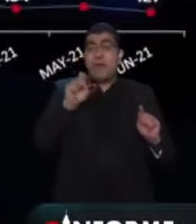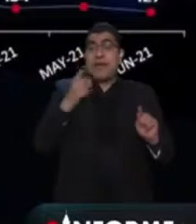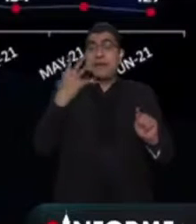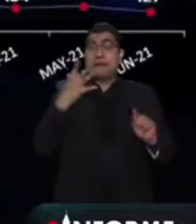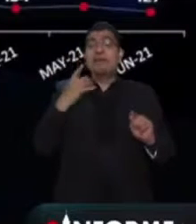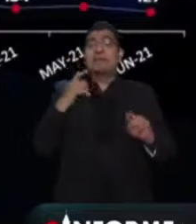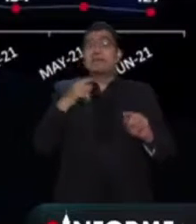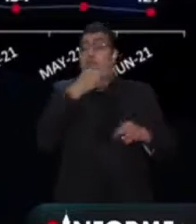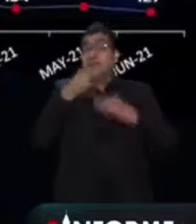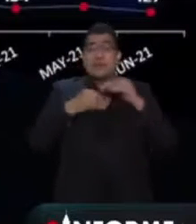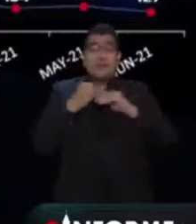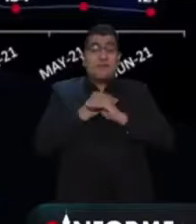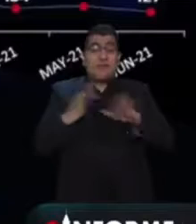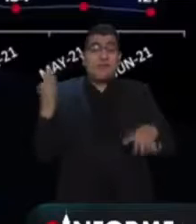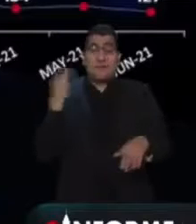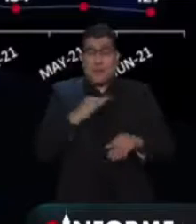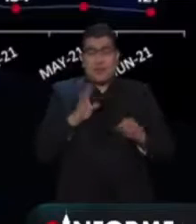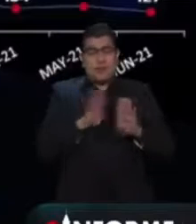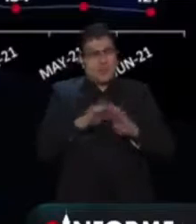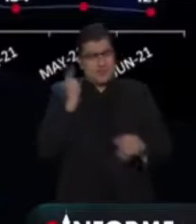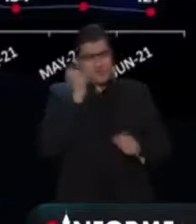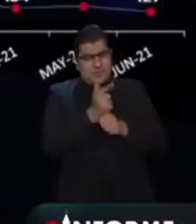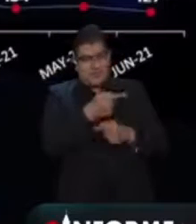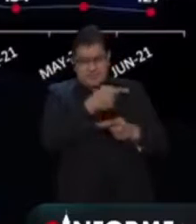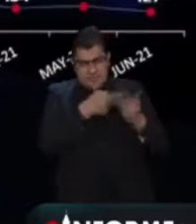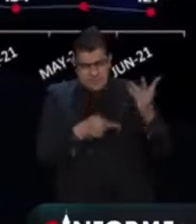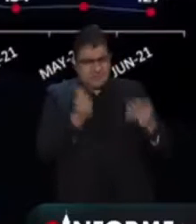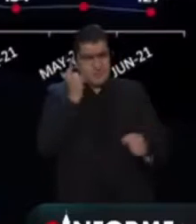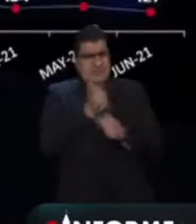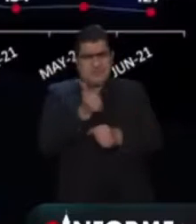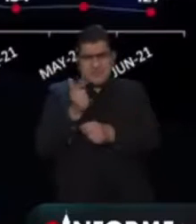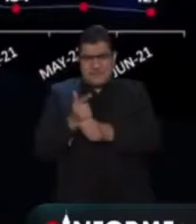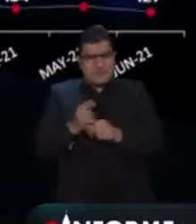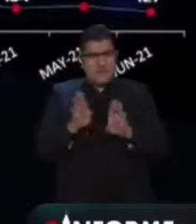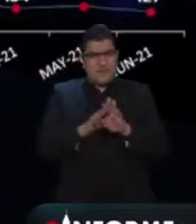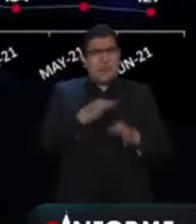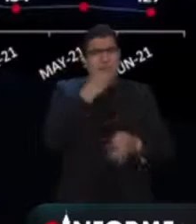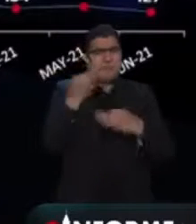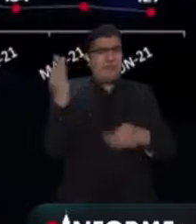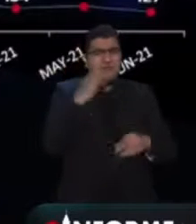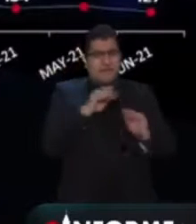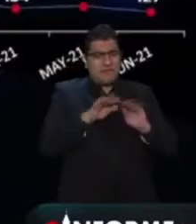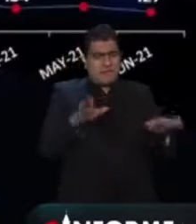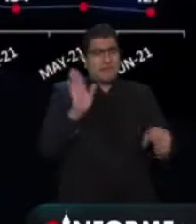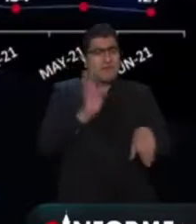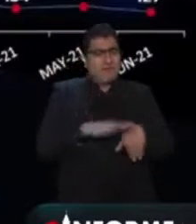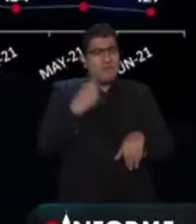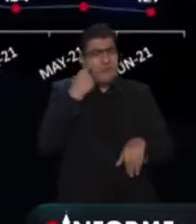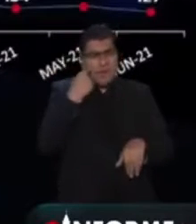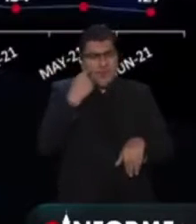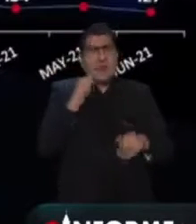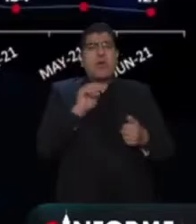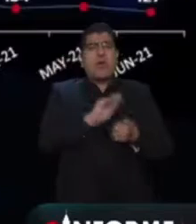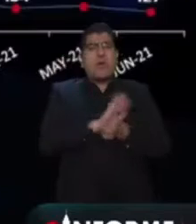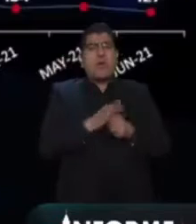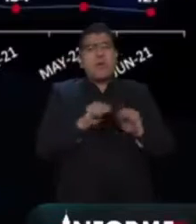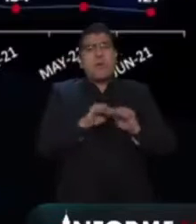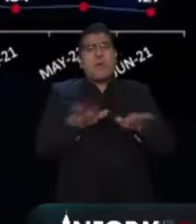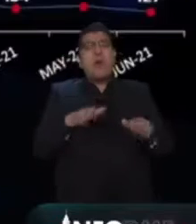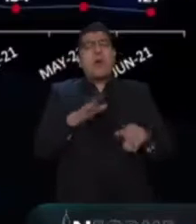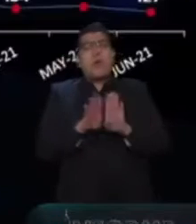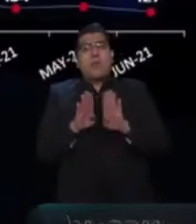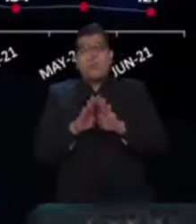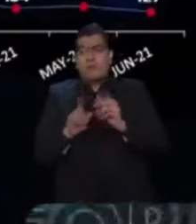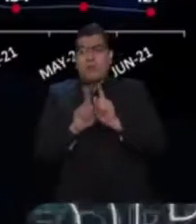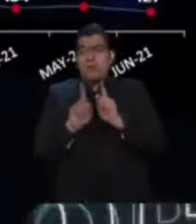noticias falsas, es el mes donde Infodemia encontró más noticias falsas, pero tiene que ver cuando empezó la Jornada Nacional